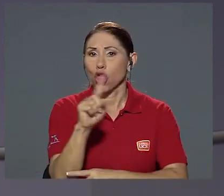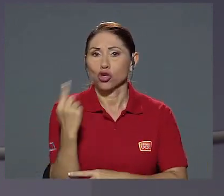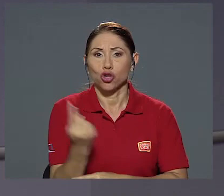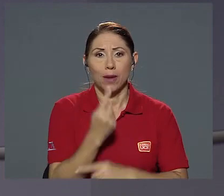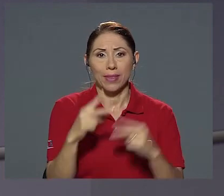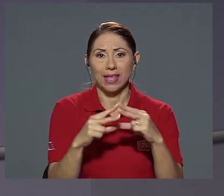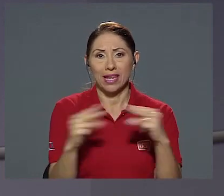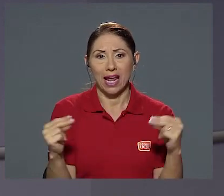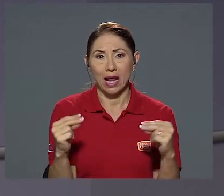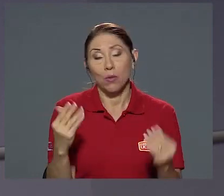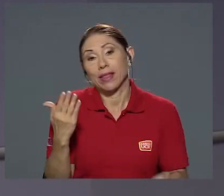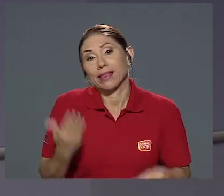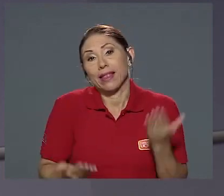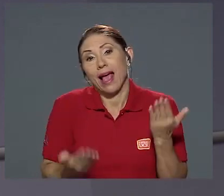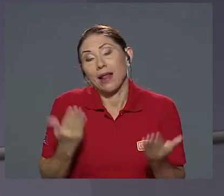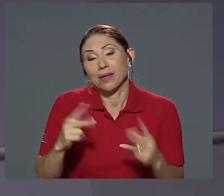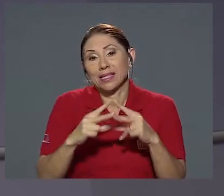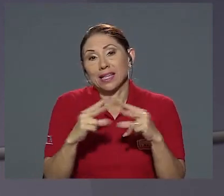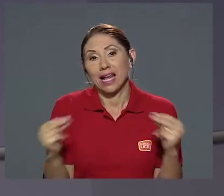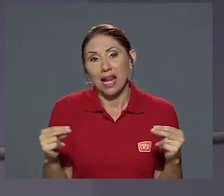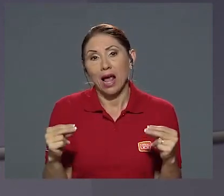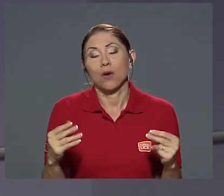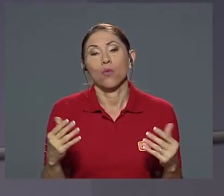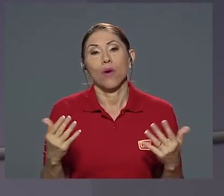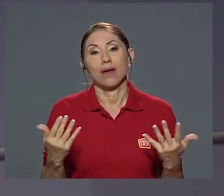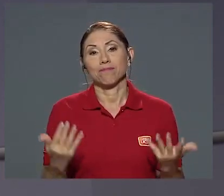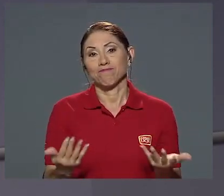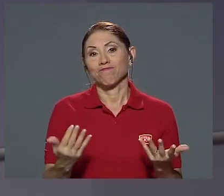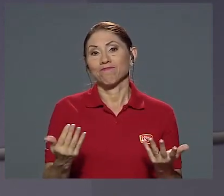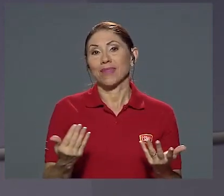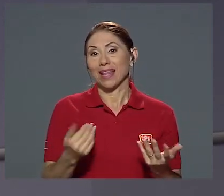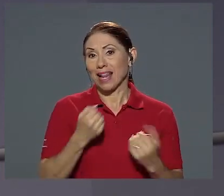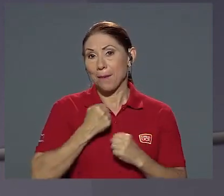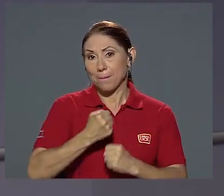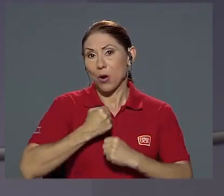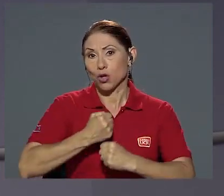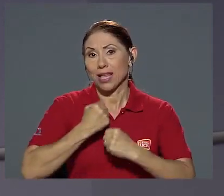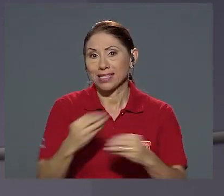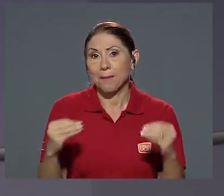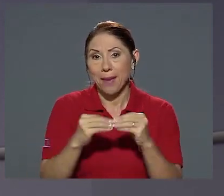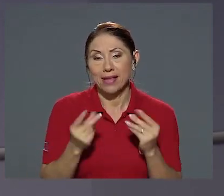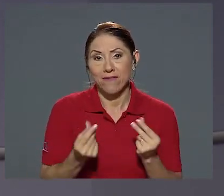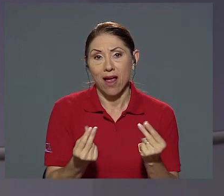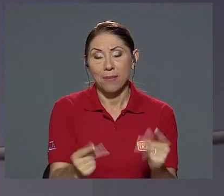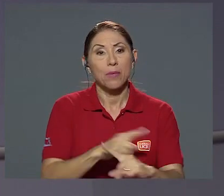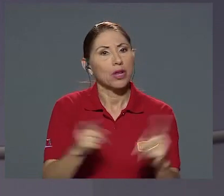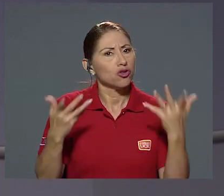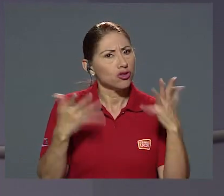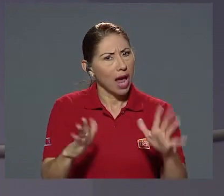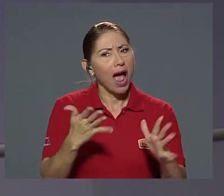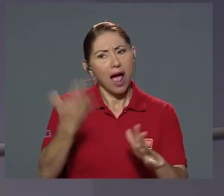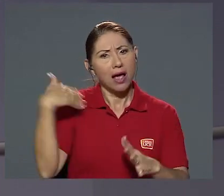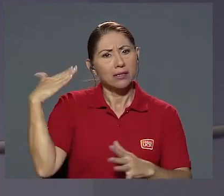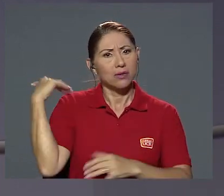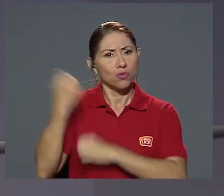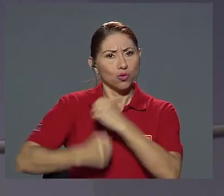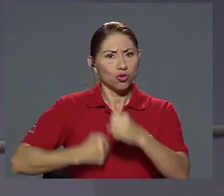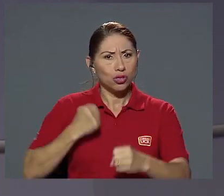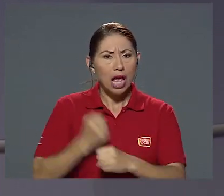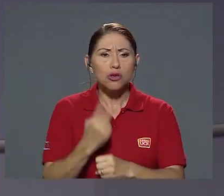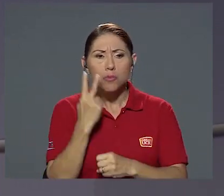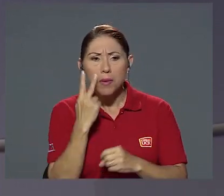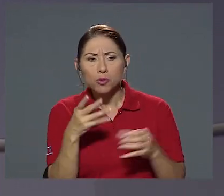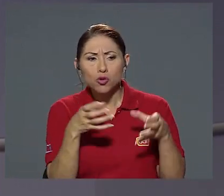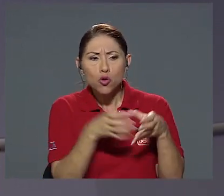sea por el ritmo, ¿verdad?, tan rápido que ha tenido la protesta, pero ya desde hace unos años tenemos